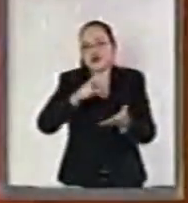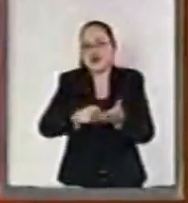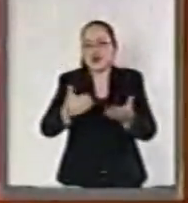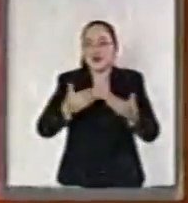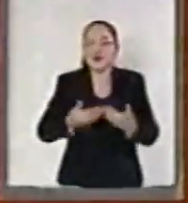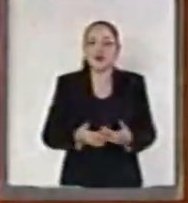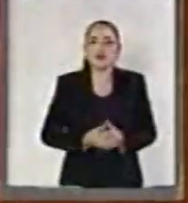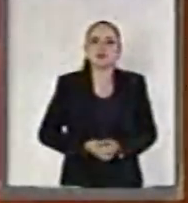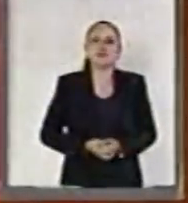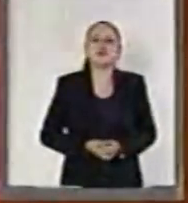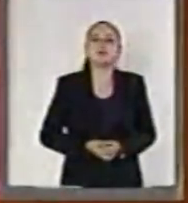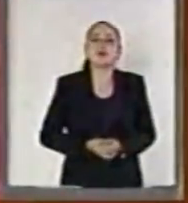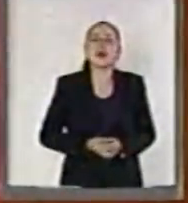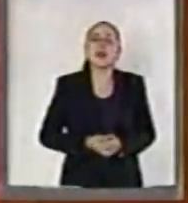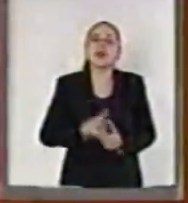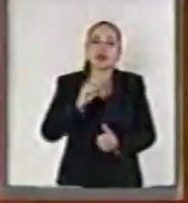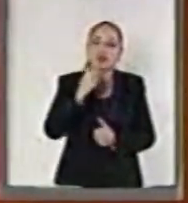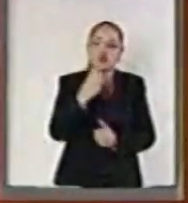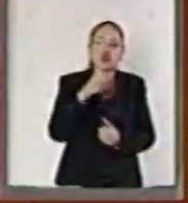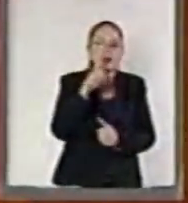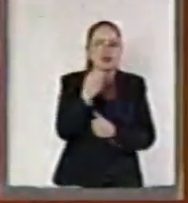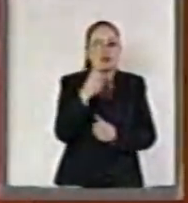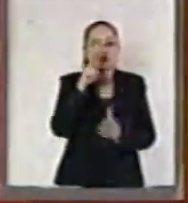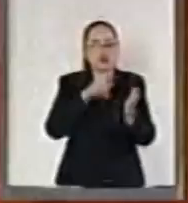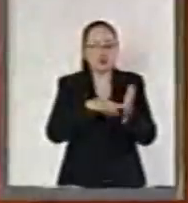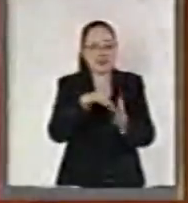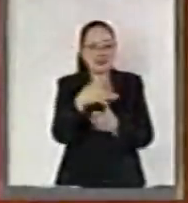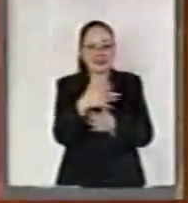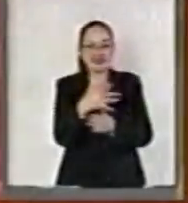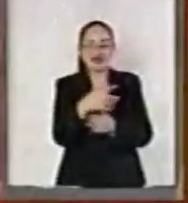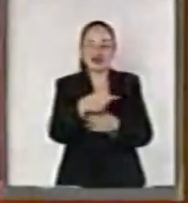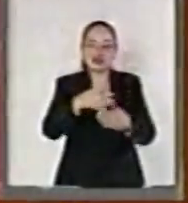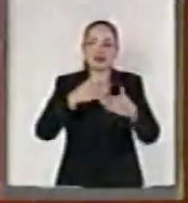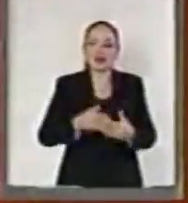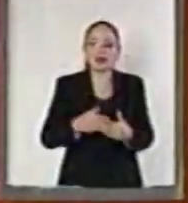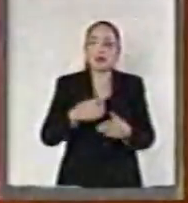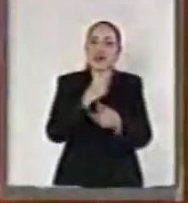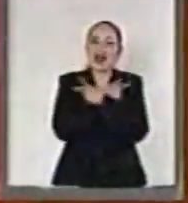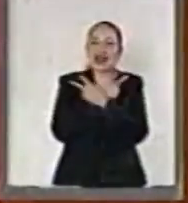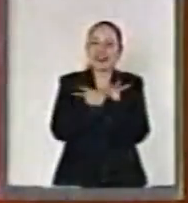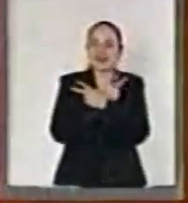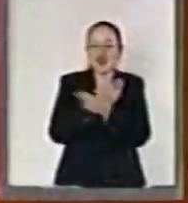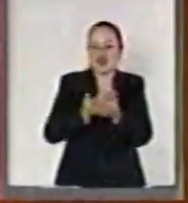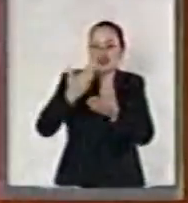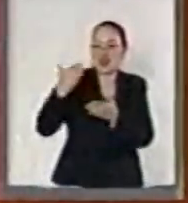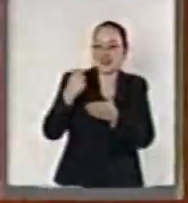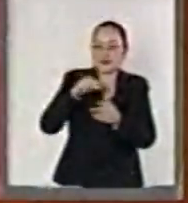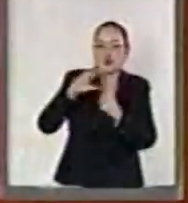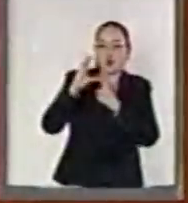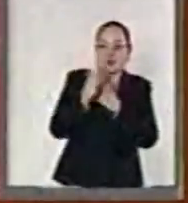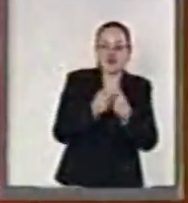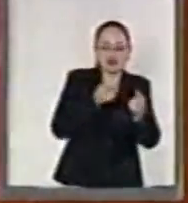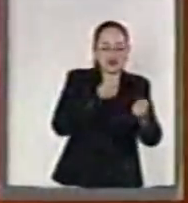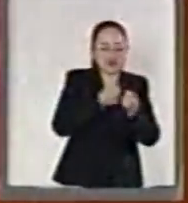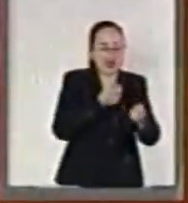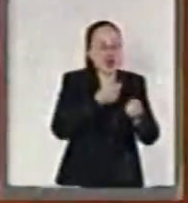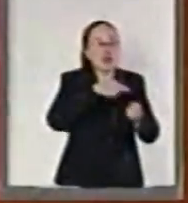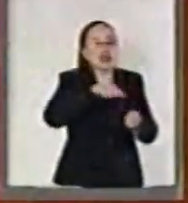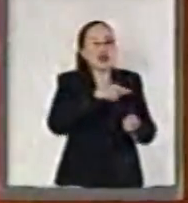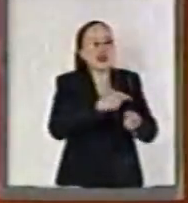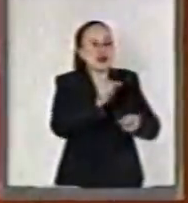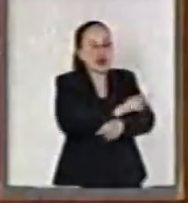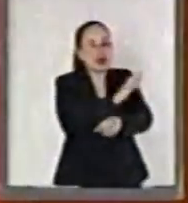último día de 2015, en plenas vacaciones navideñas, la Comisión Reguladora de Energía